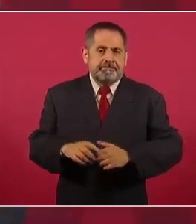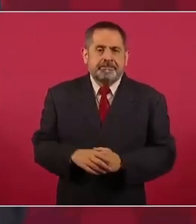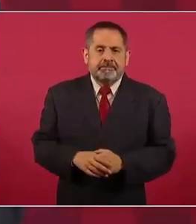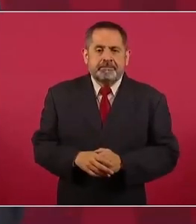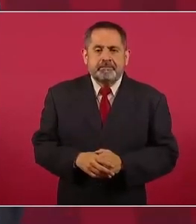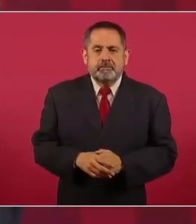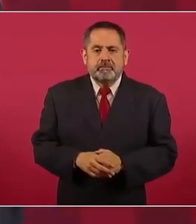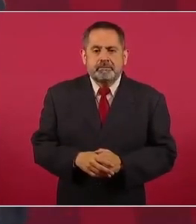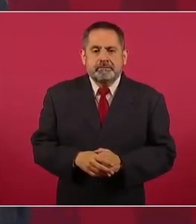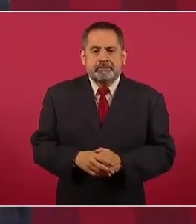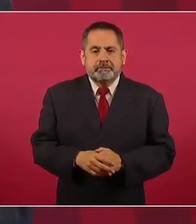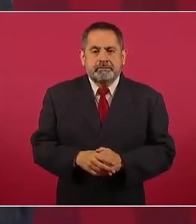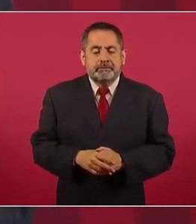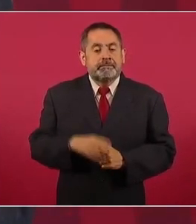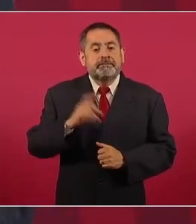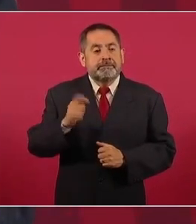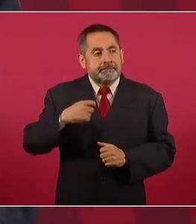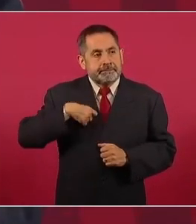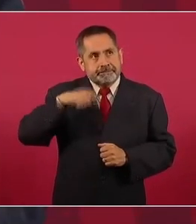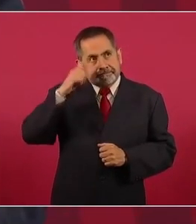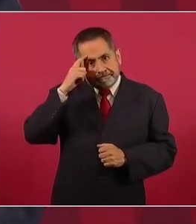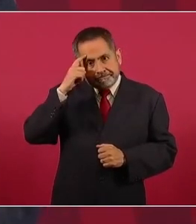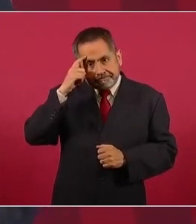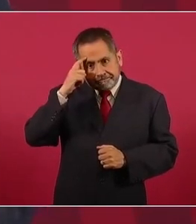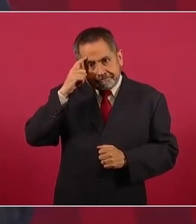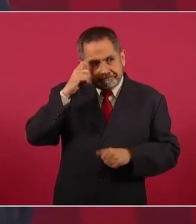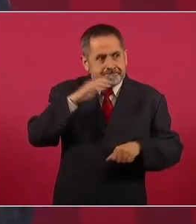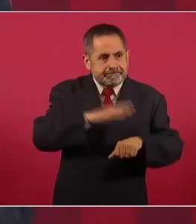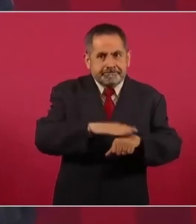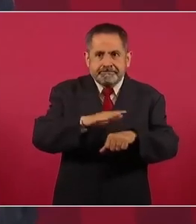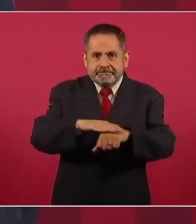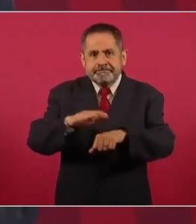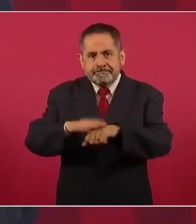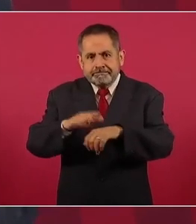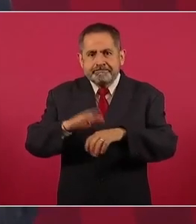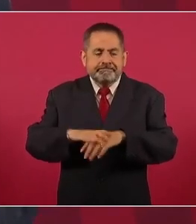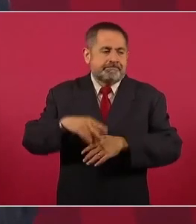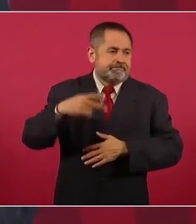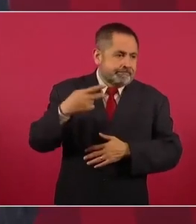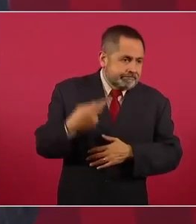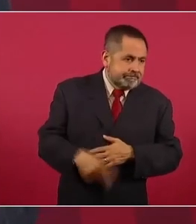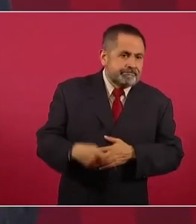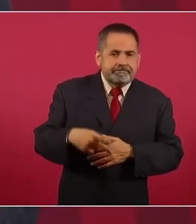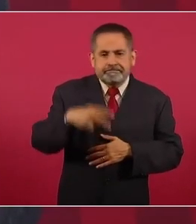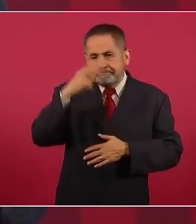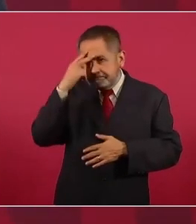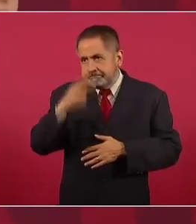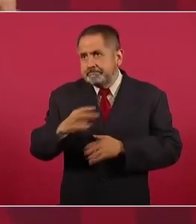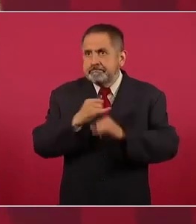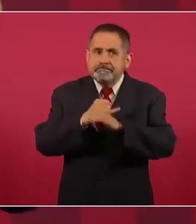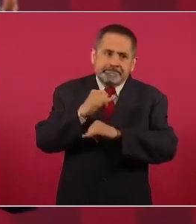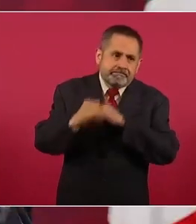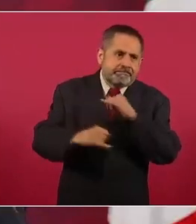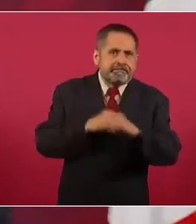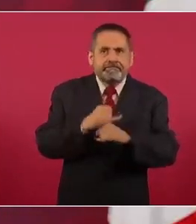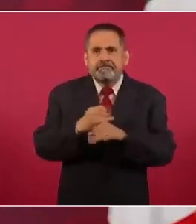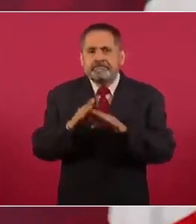Tendríamos que convocar a inversionistas nacionales,